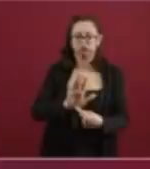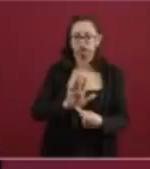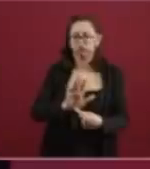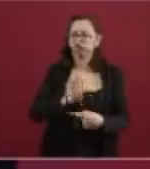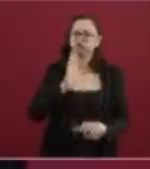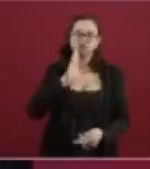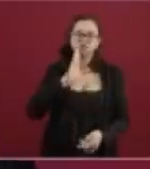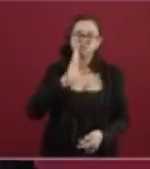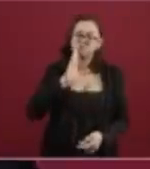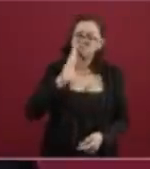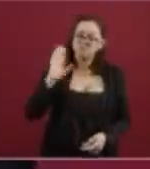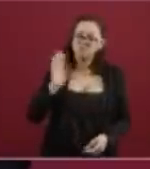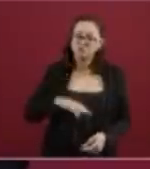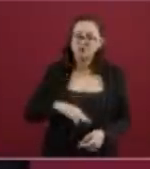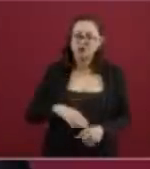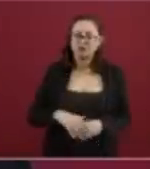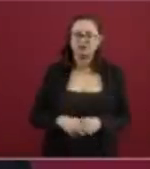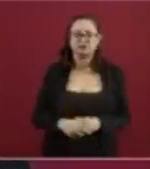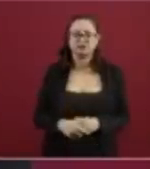indebida,